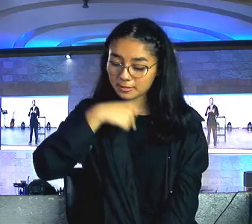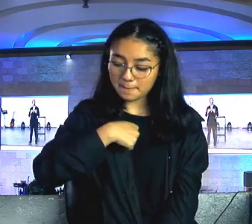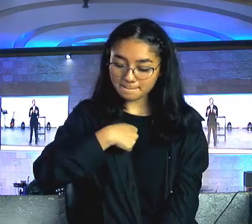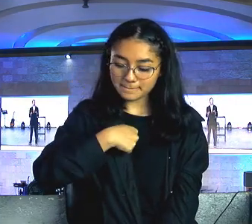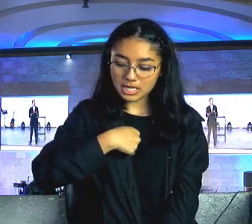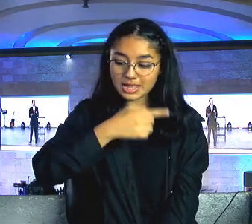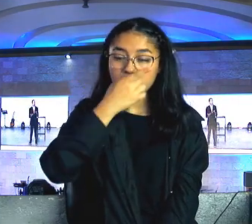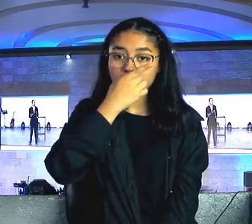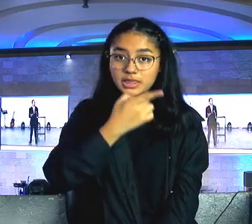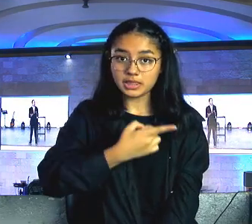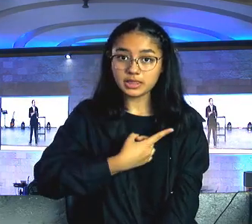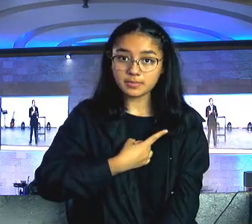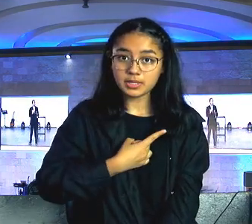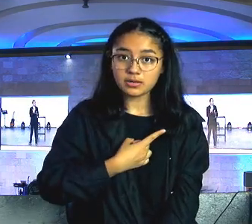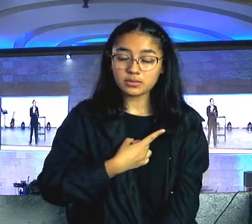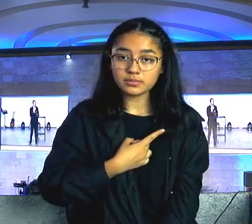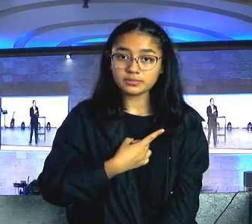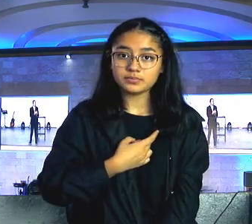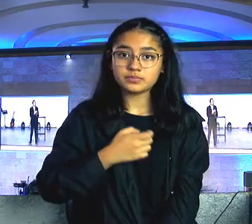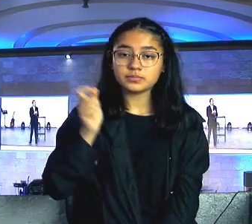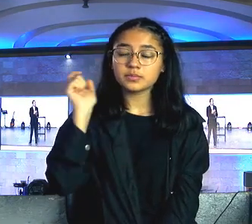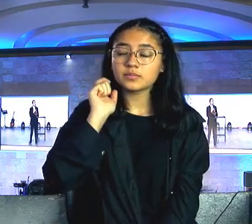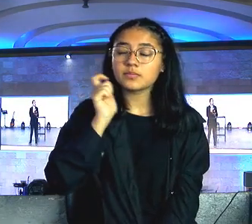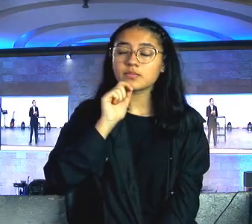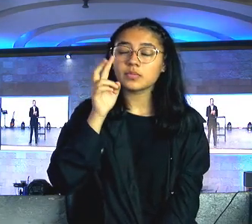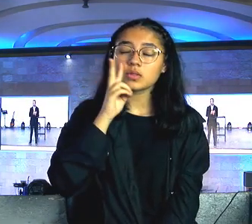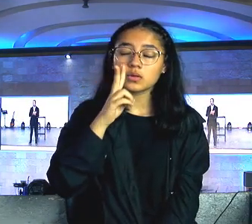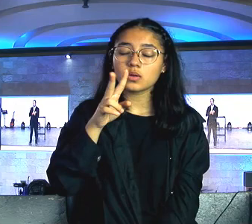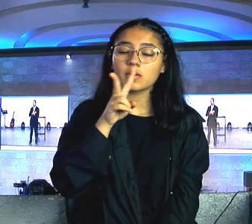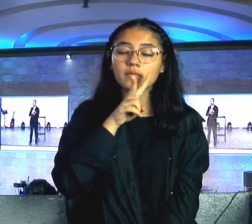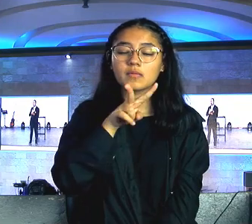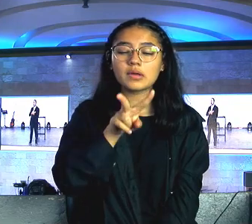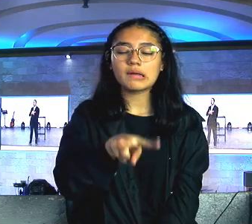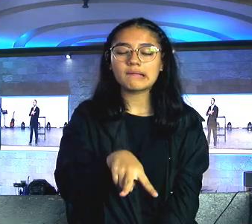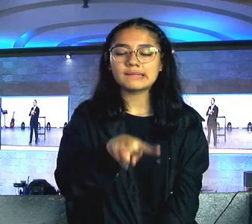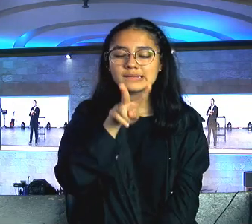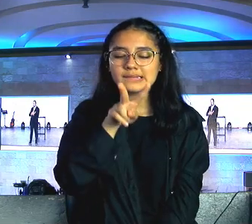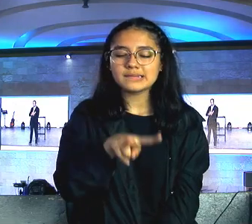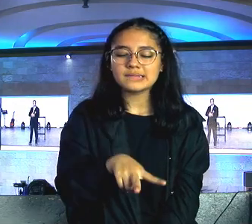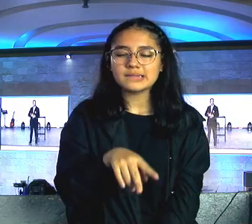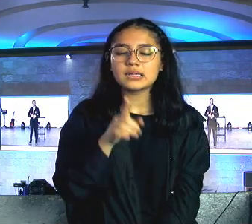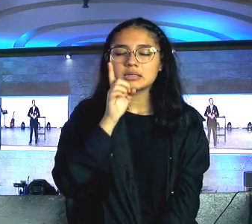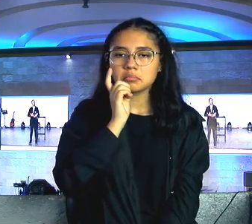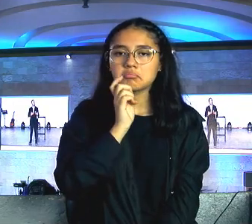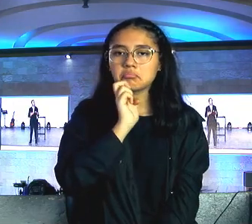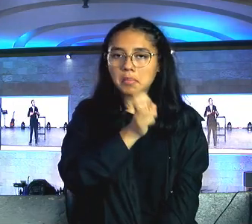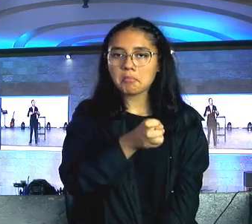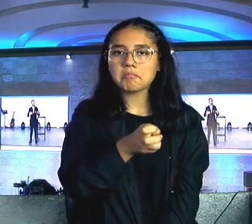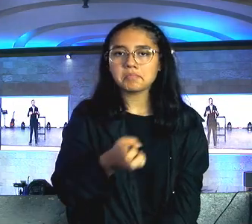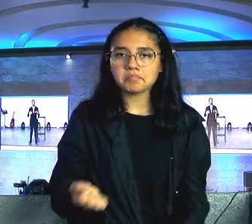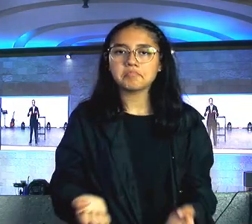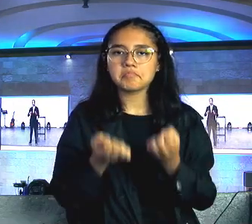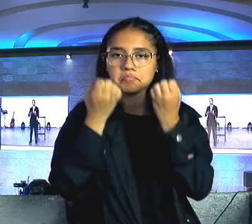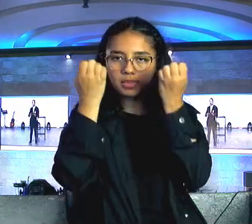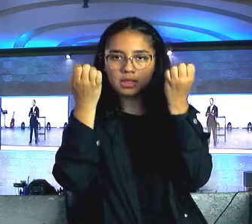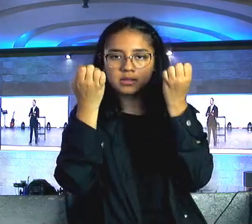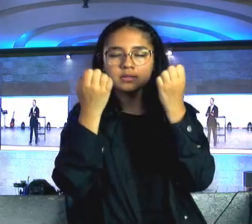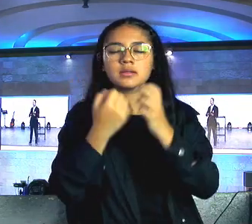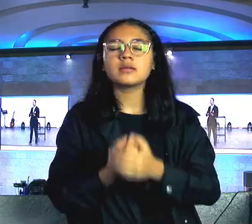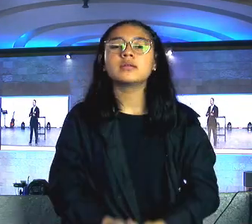dímelo. Y cuando Dios te ve en lo secreto y considera que eso es digno de ser exaltado, Él